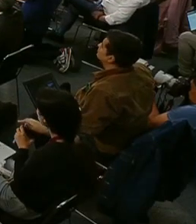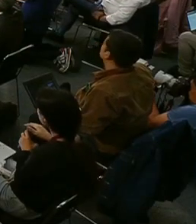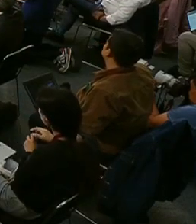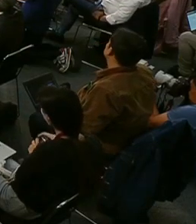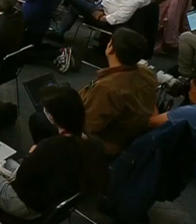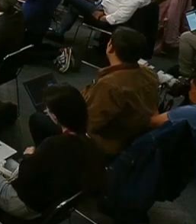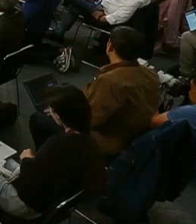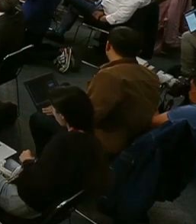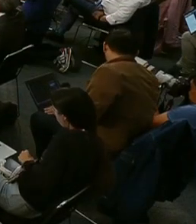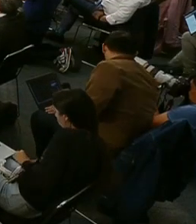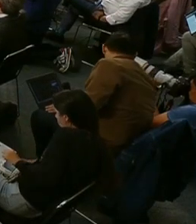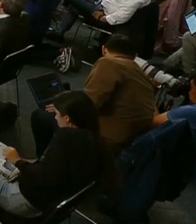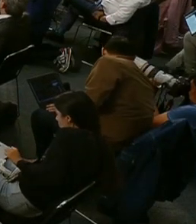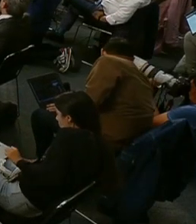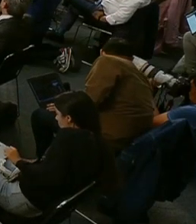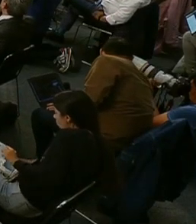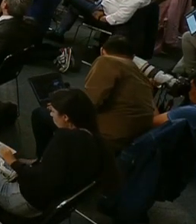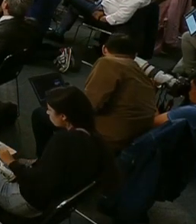enfrentar